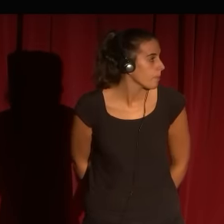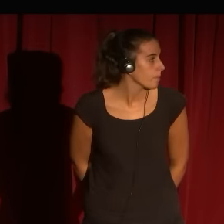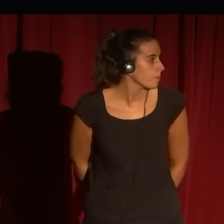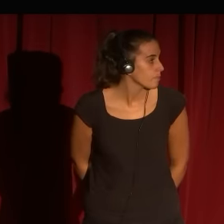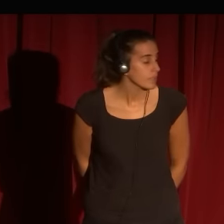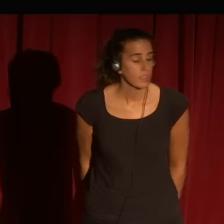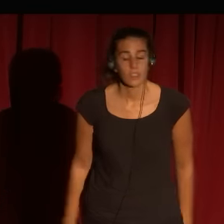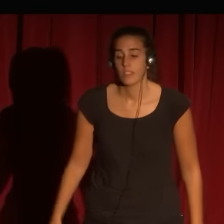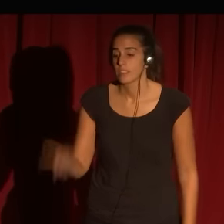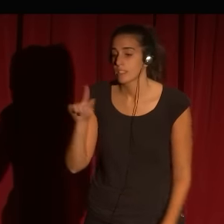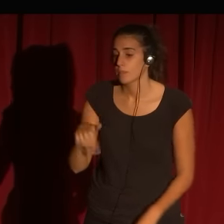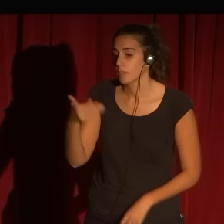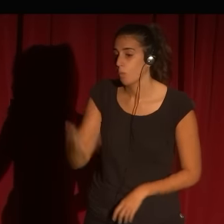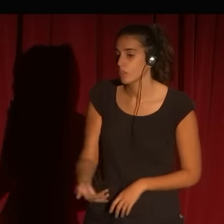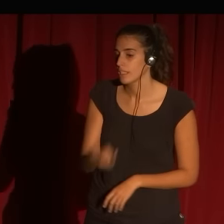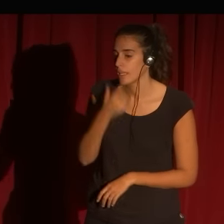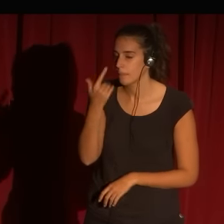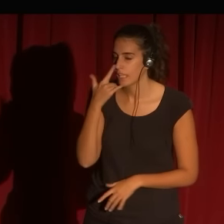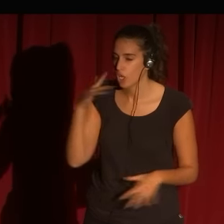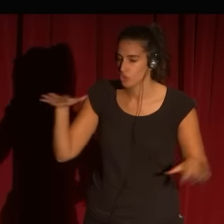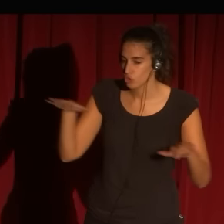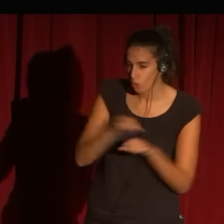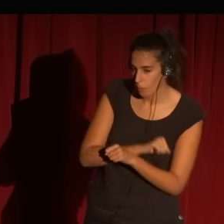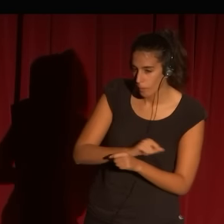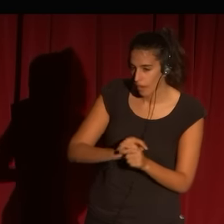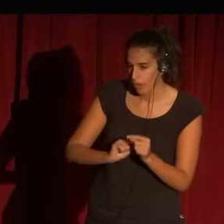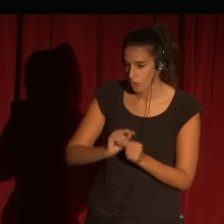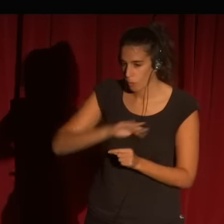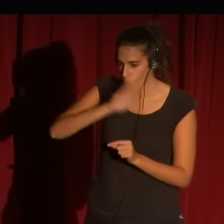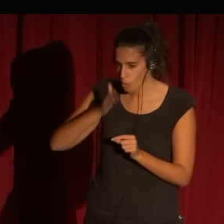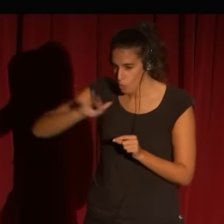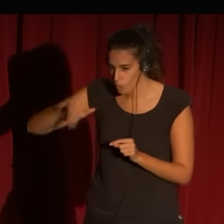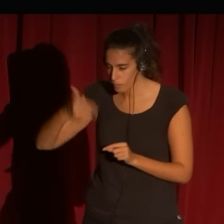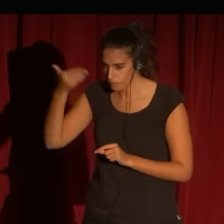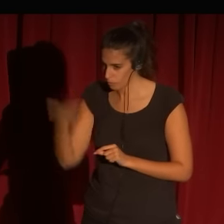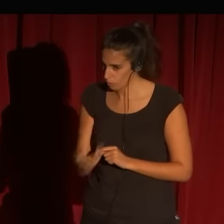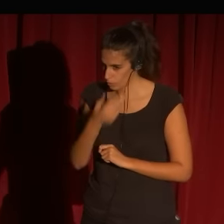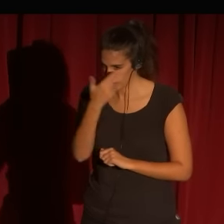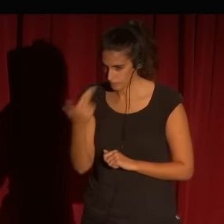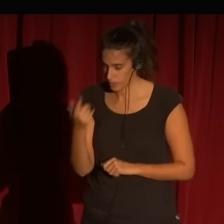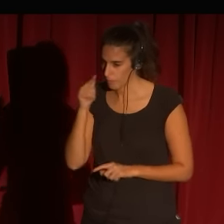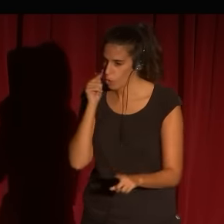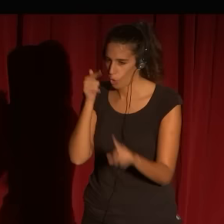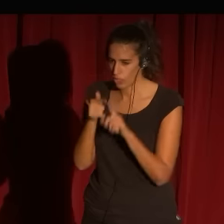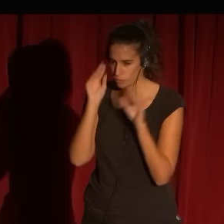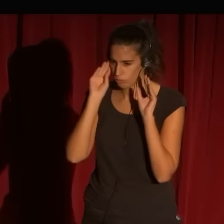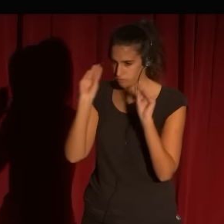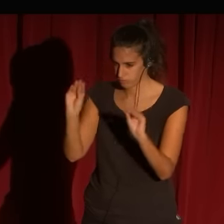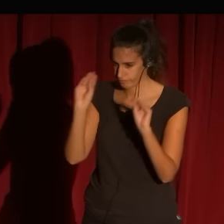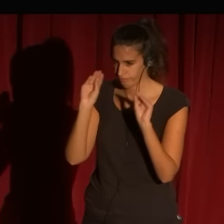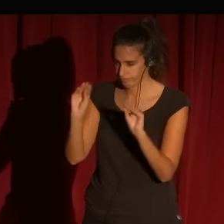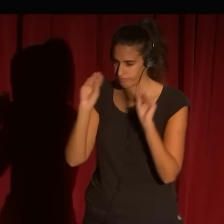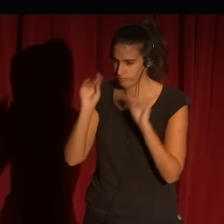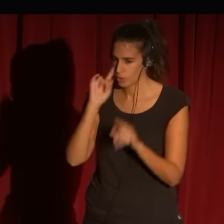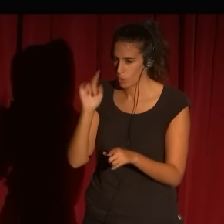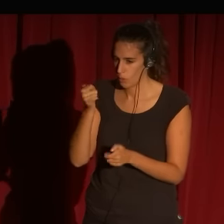aunque también es importante pues pintar las sombras pintar volumen no está exento de lo artístico Pero prima lo didáctico digamos y eso va